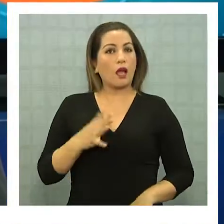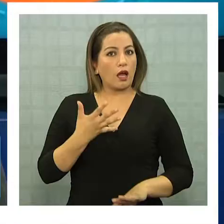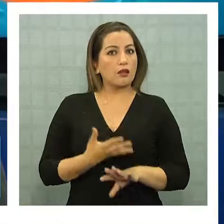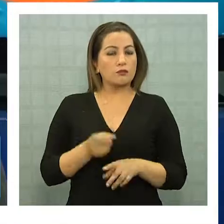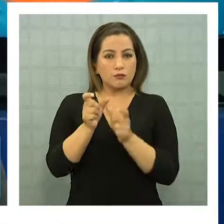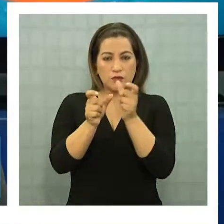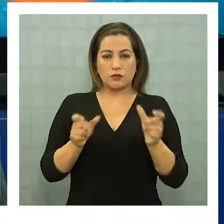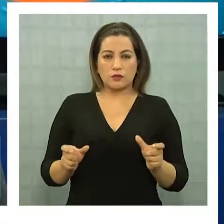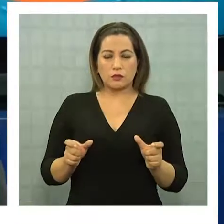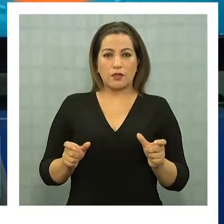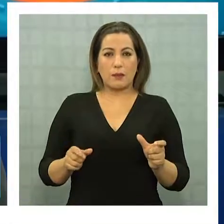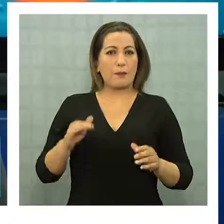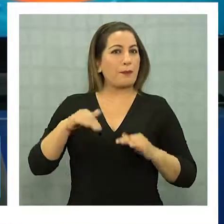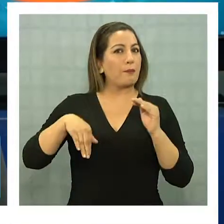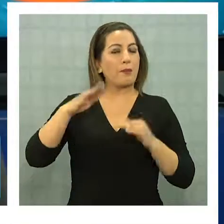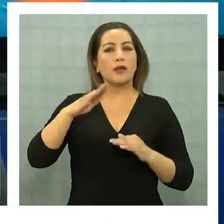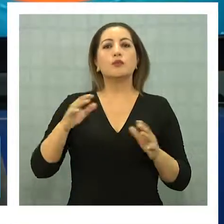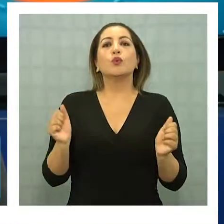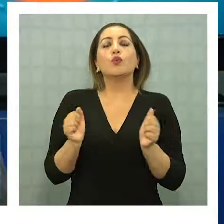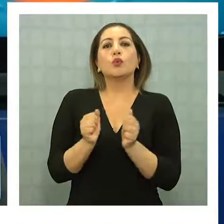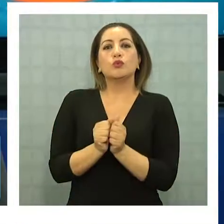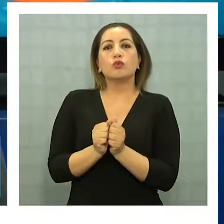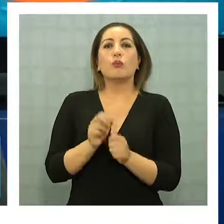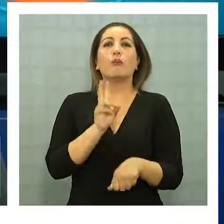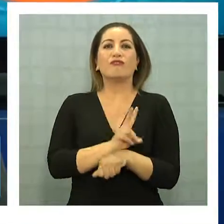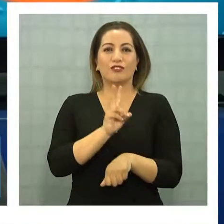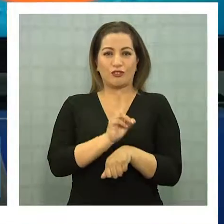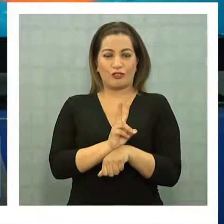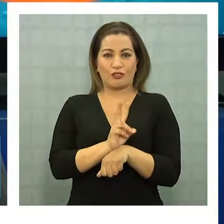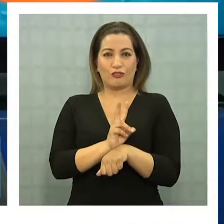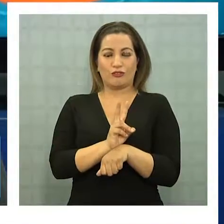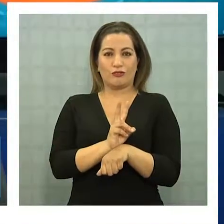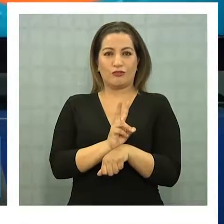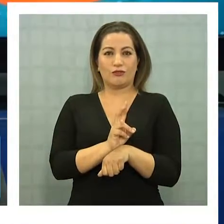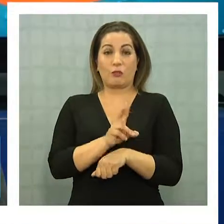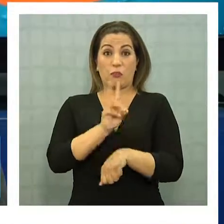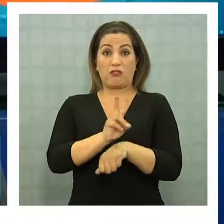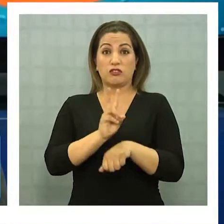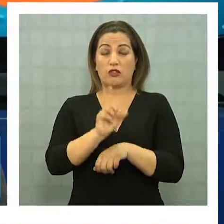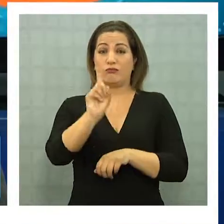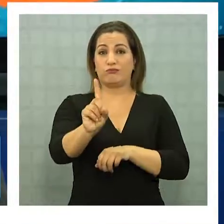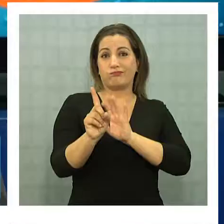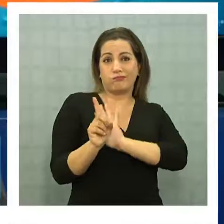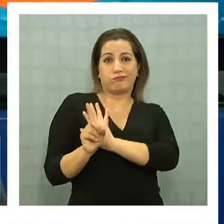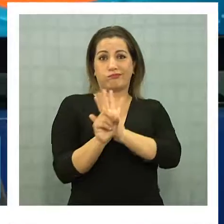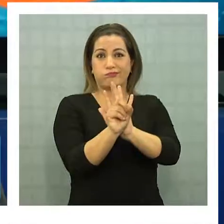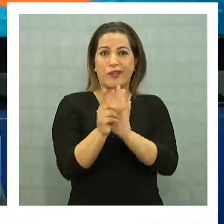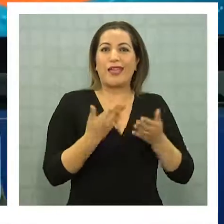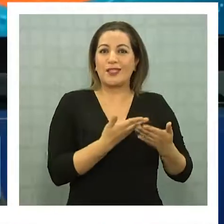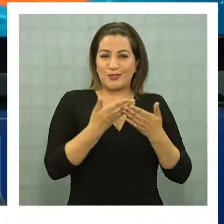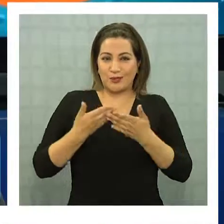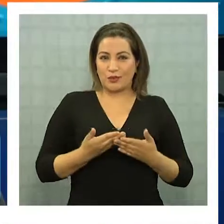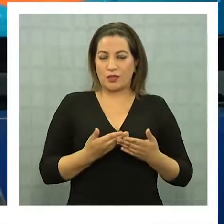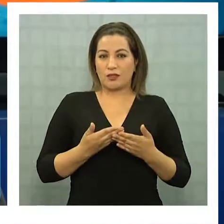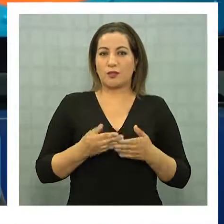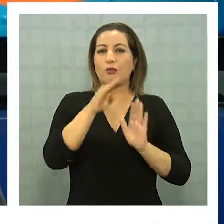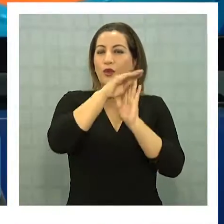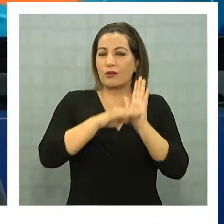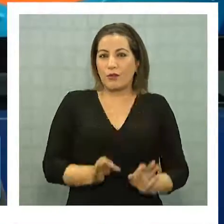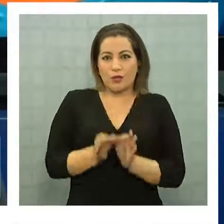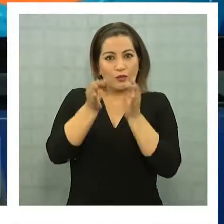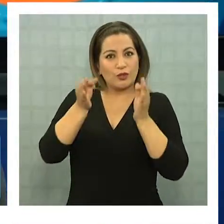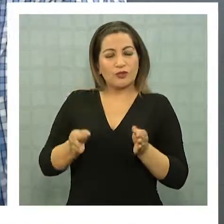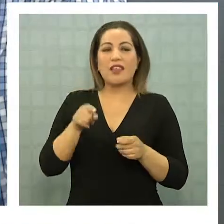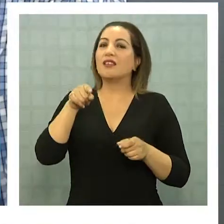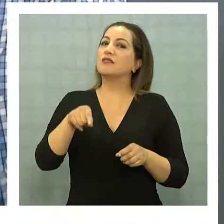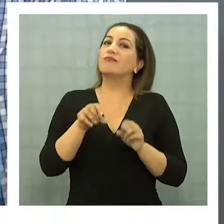van, la mayoría de ellos acompañados de sus profesores. Entonces hay un programa que tiene que ver con la educación,